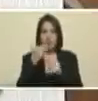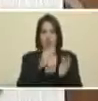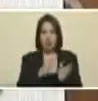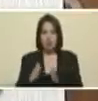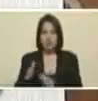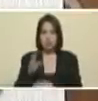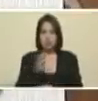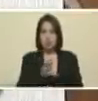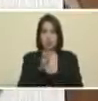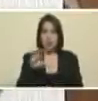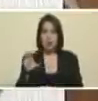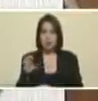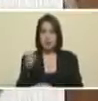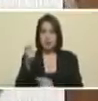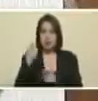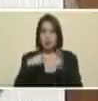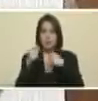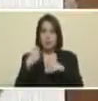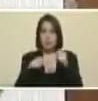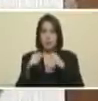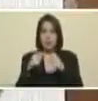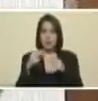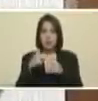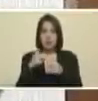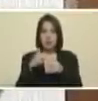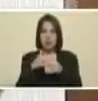Países Exportadores de Petróleo.